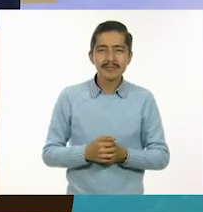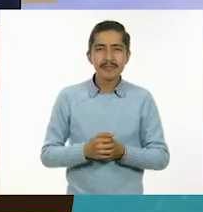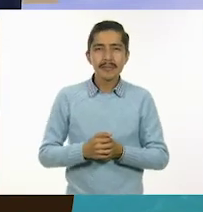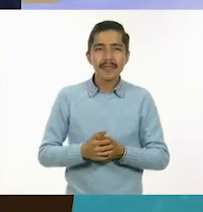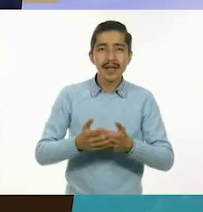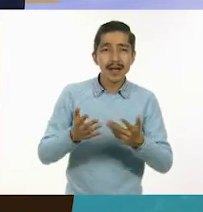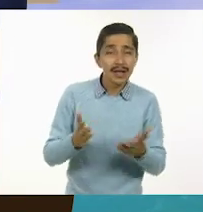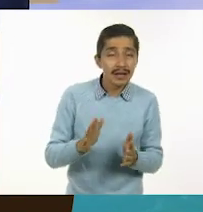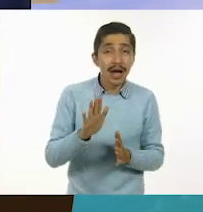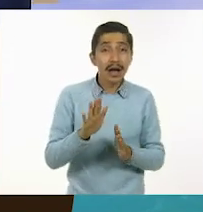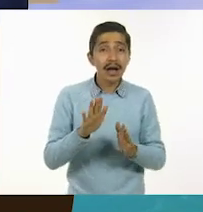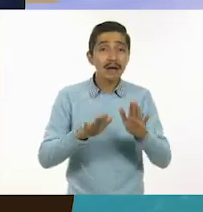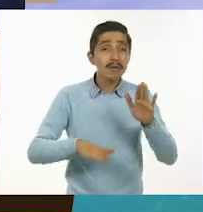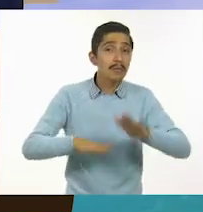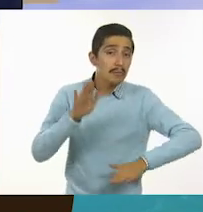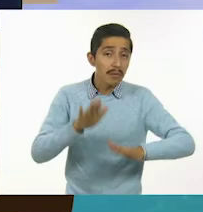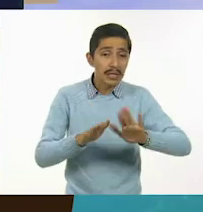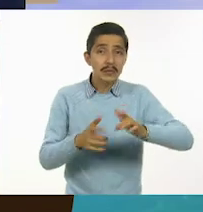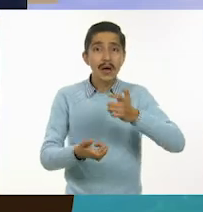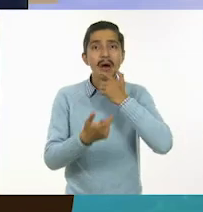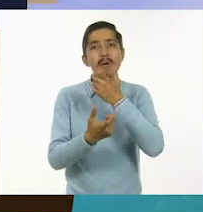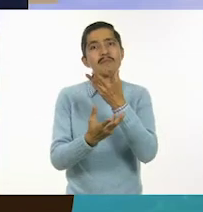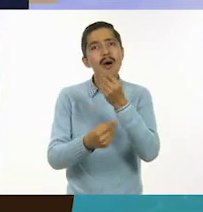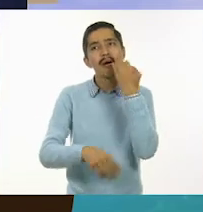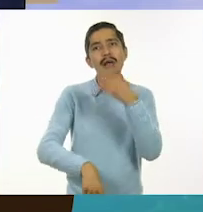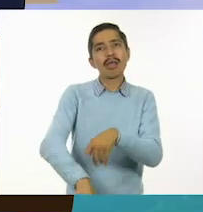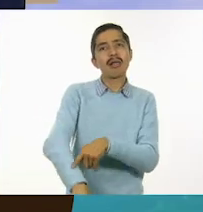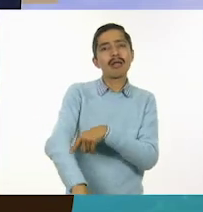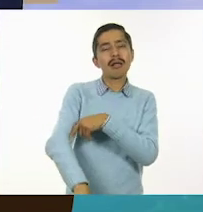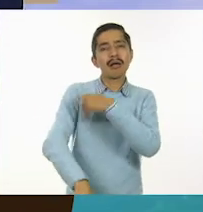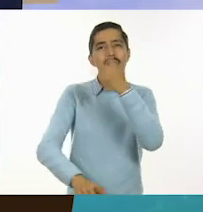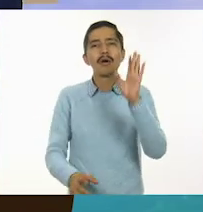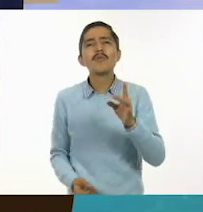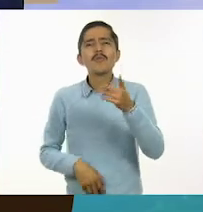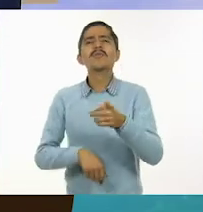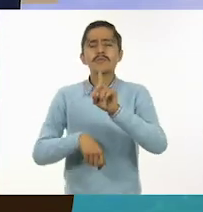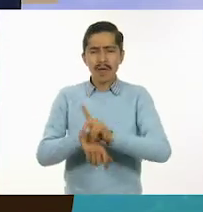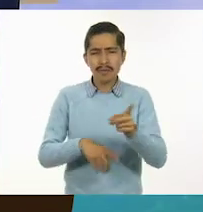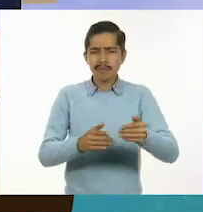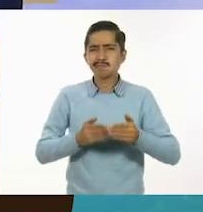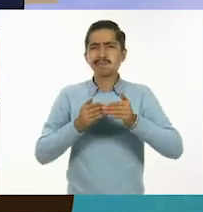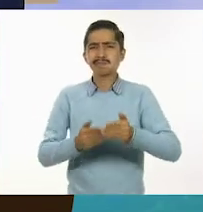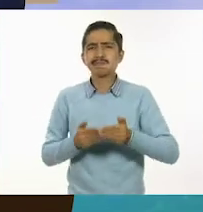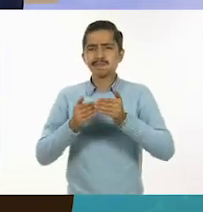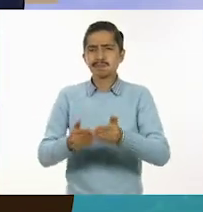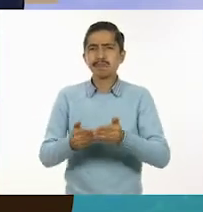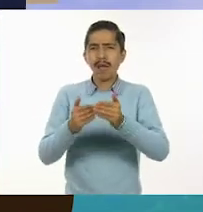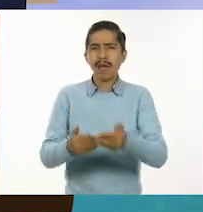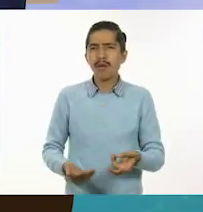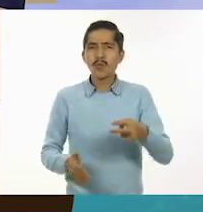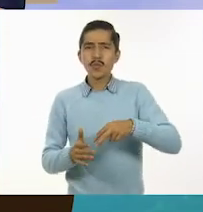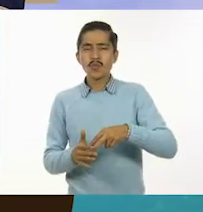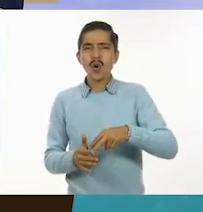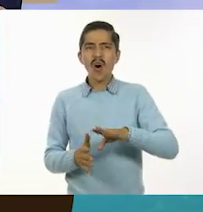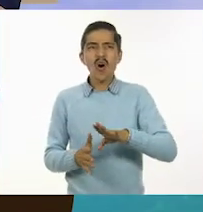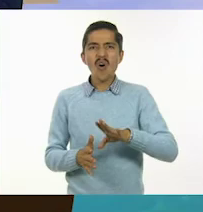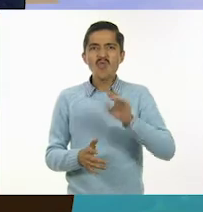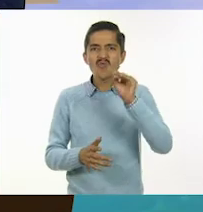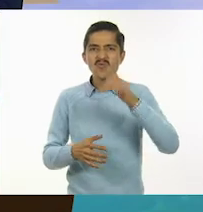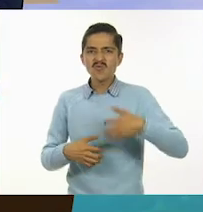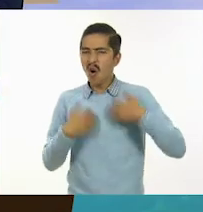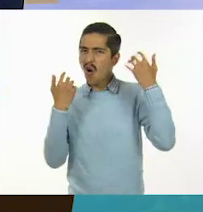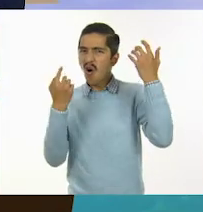Tal vez algunas veces reía demasiado. Un día que estaba navegando por el gran mar de los calamares, un enorme calamar